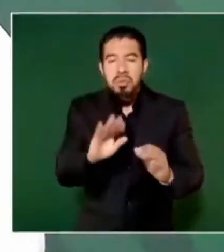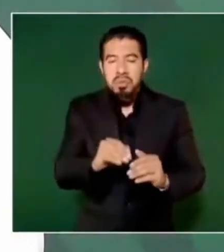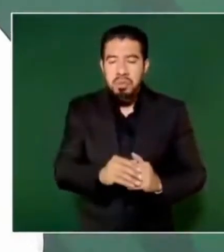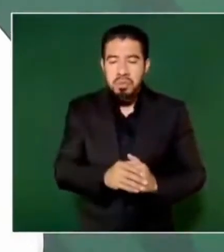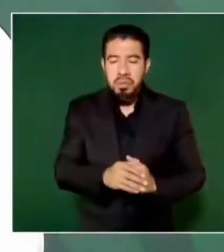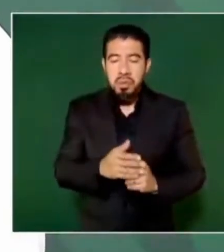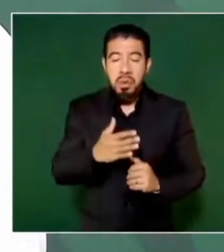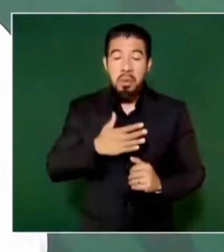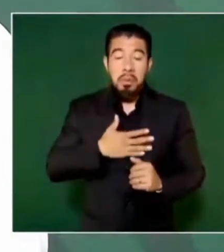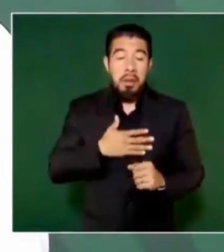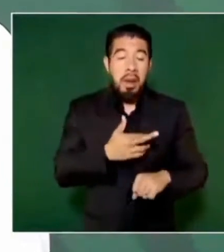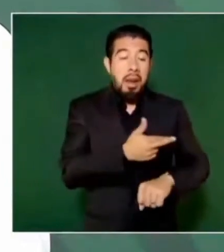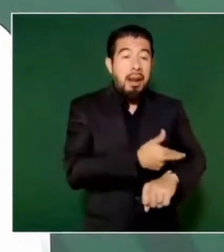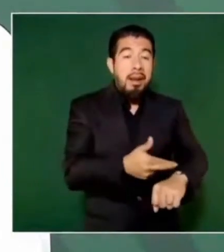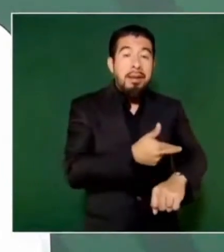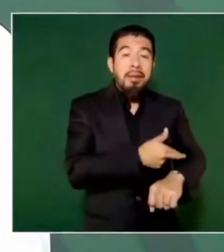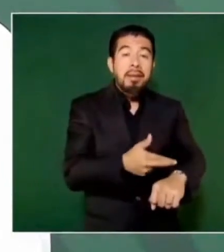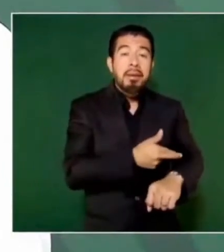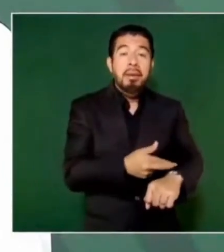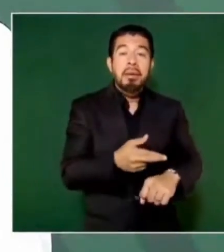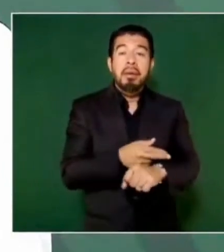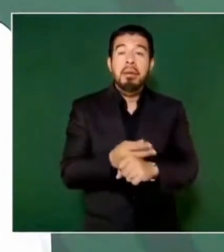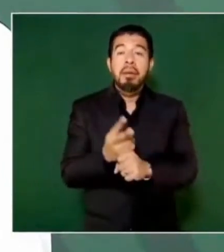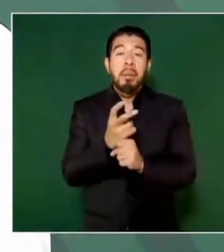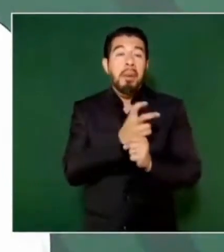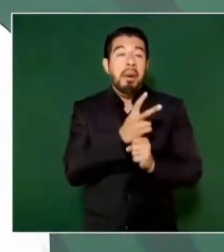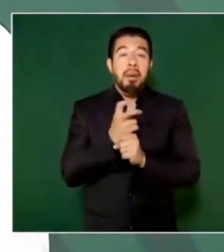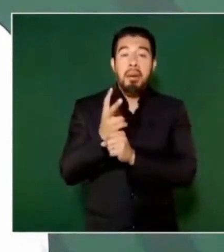organizo un baile